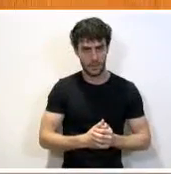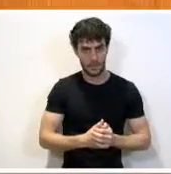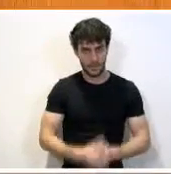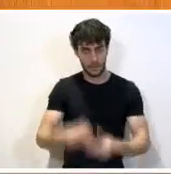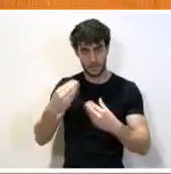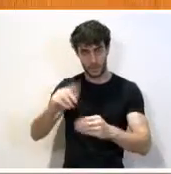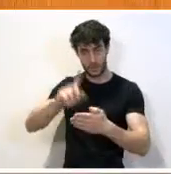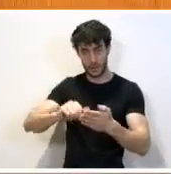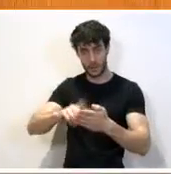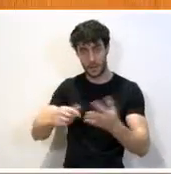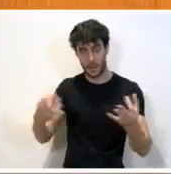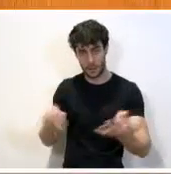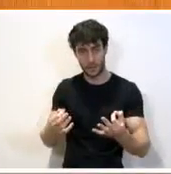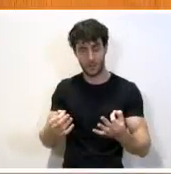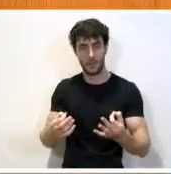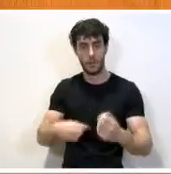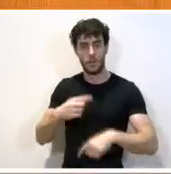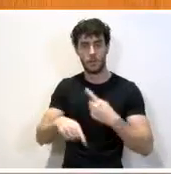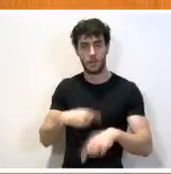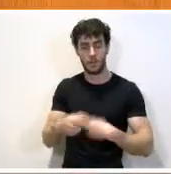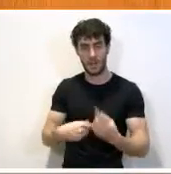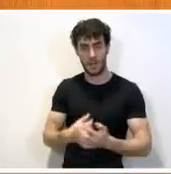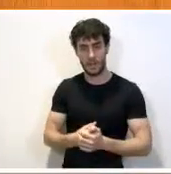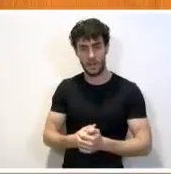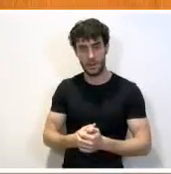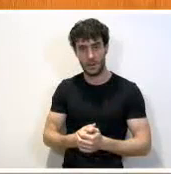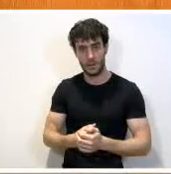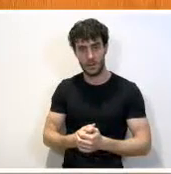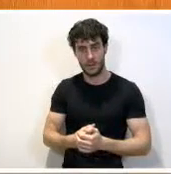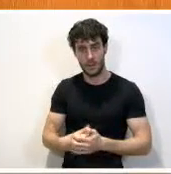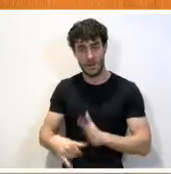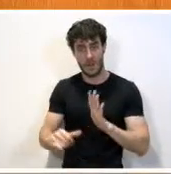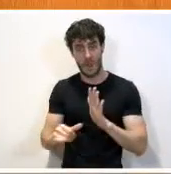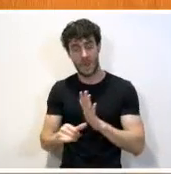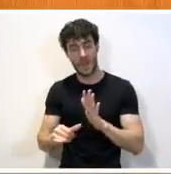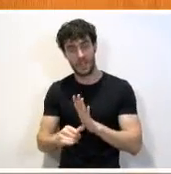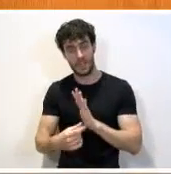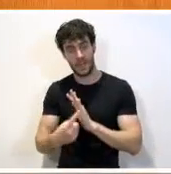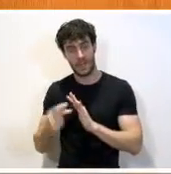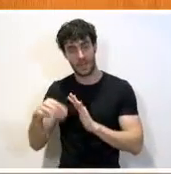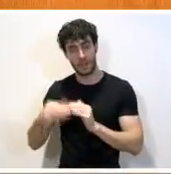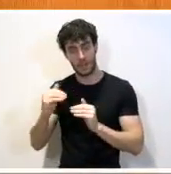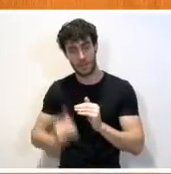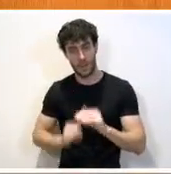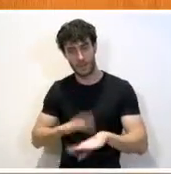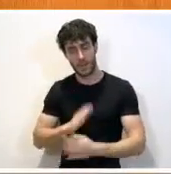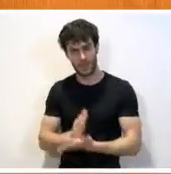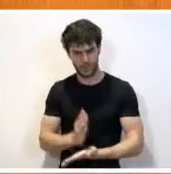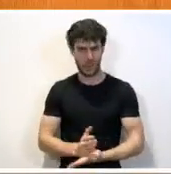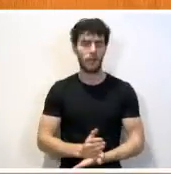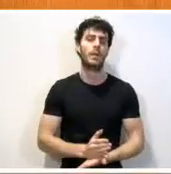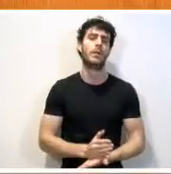vivienda, pues familias que están a menos de 100 kilómetros para poder cursar estudios? ¿De verdad que tenemos